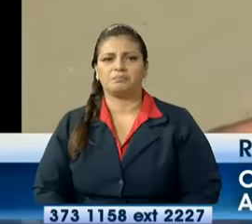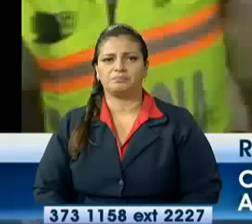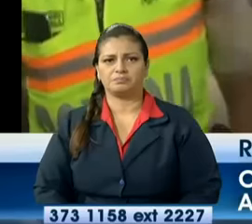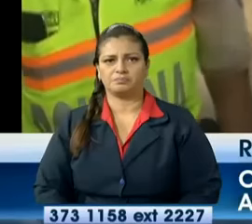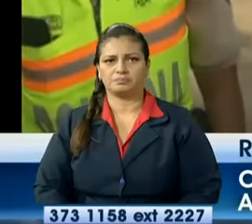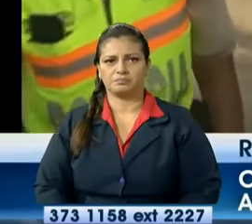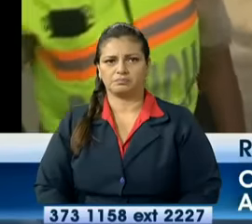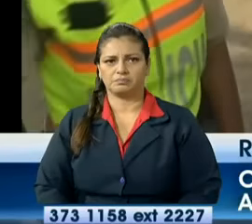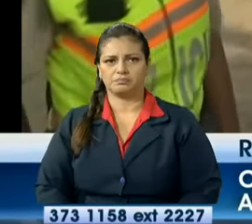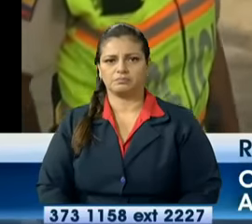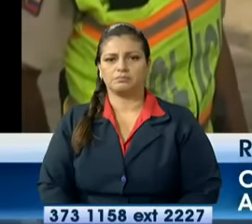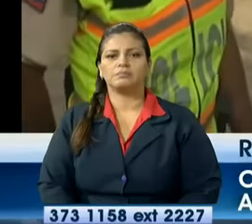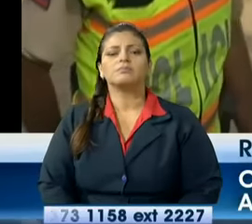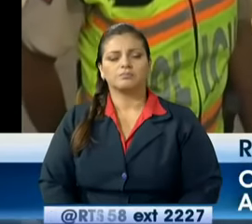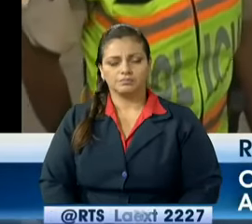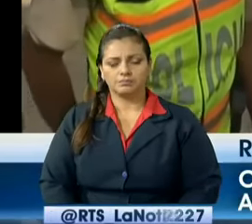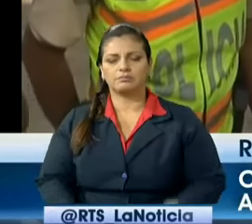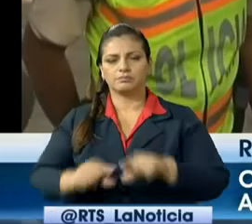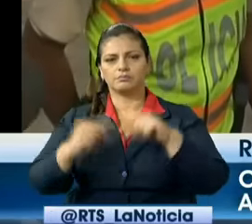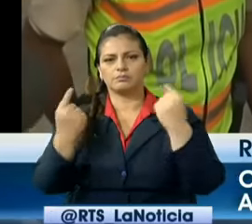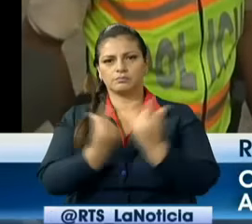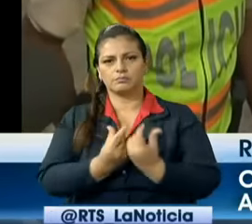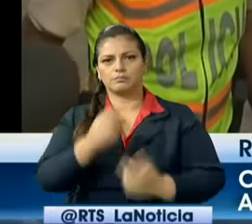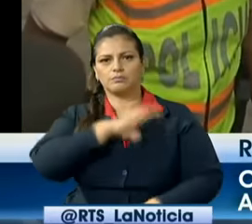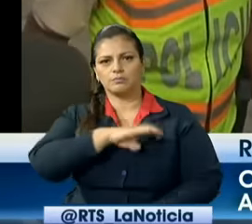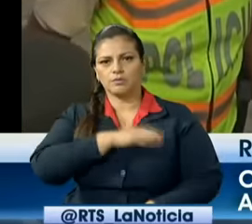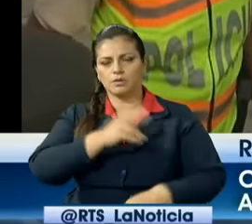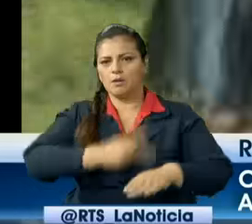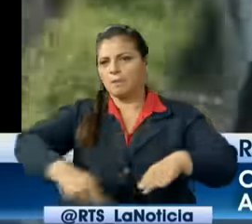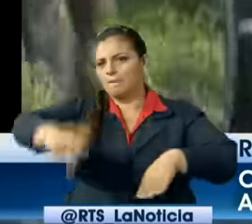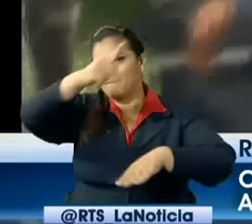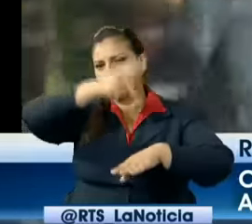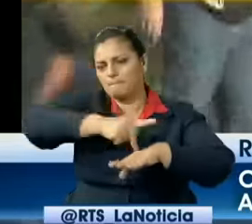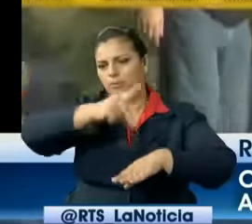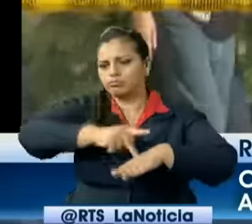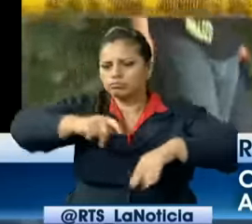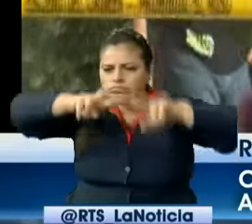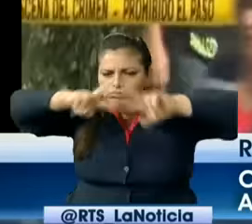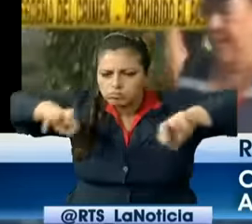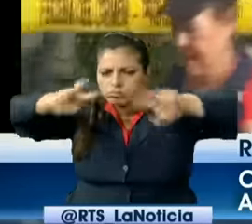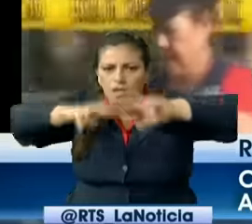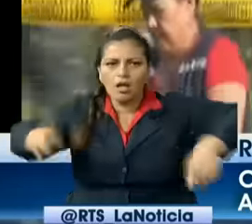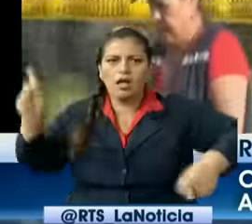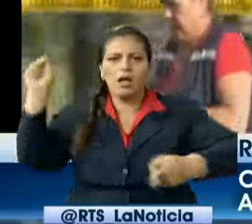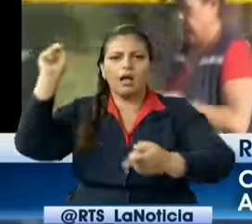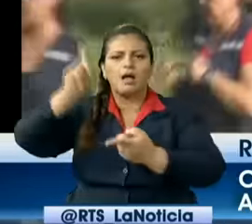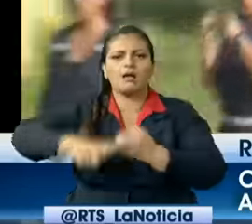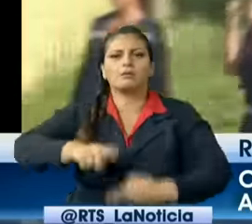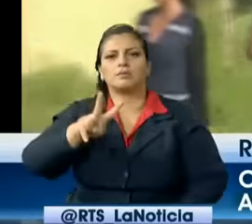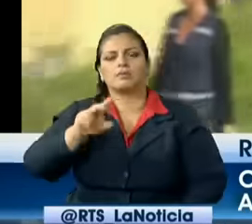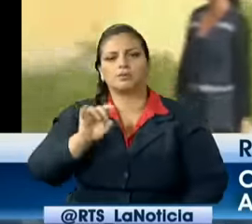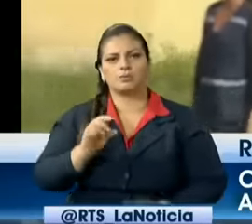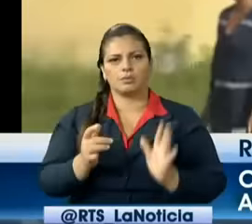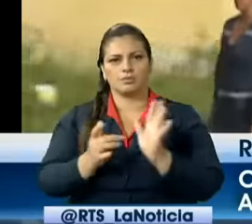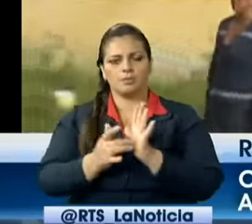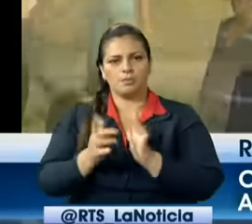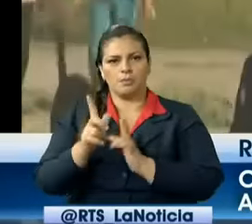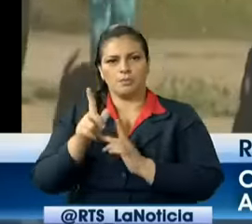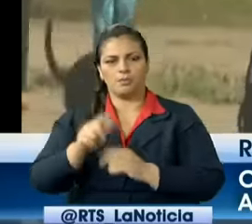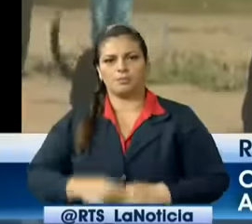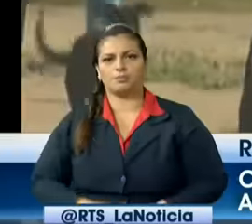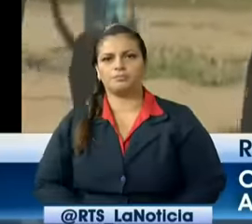pueblo. Las pericias judiciales seguirán hasta el próximo 29 de abril con la finalidad de que se reconstruya todo lo sucedido, el